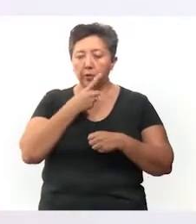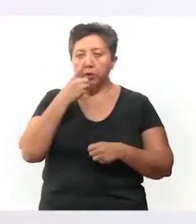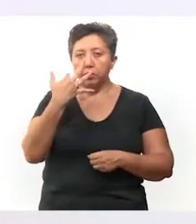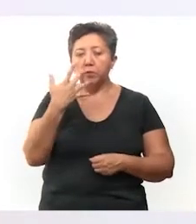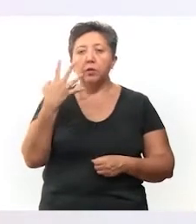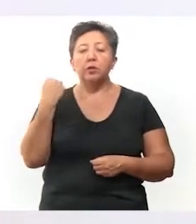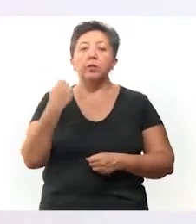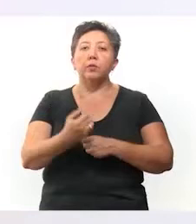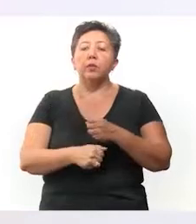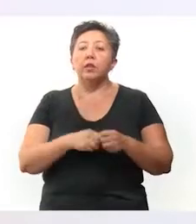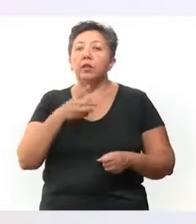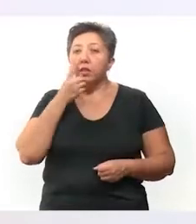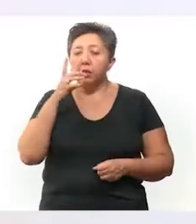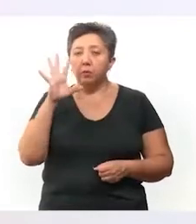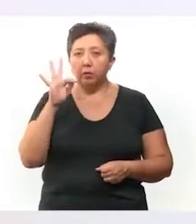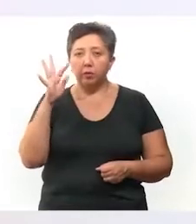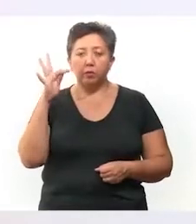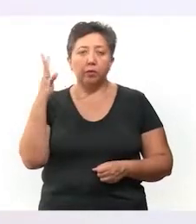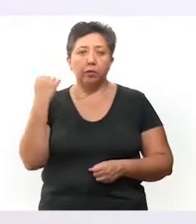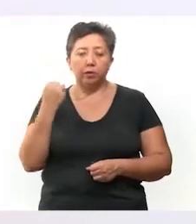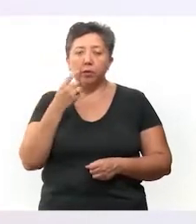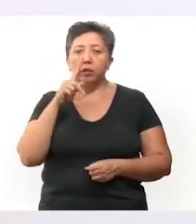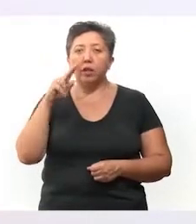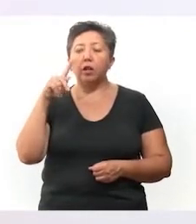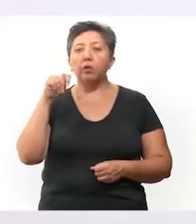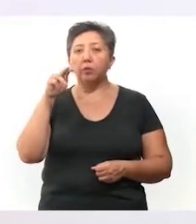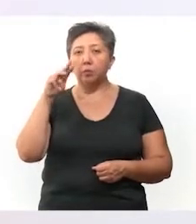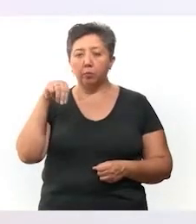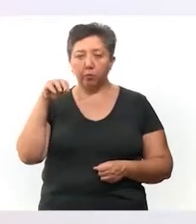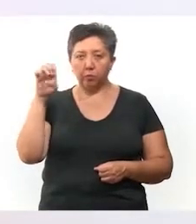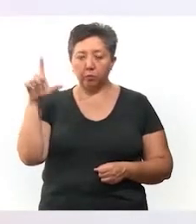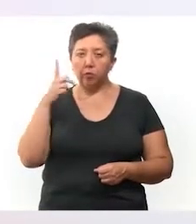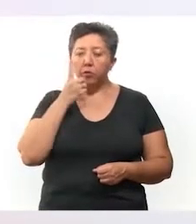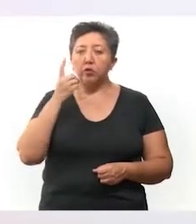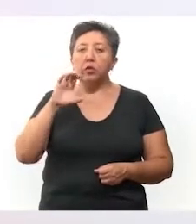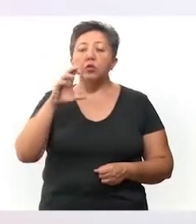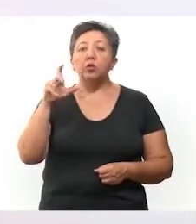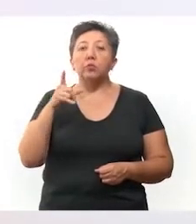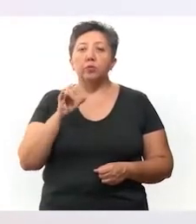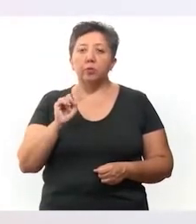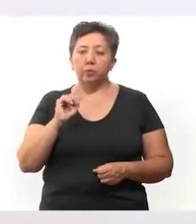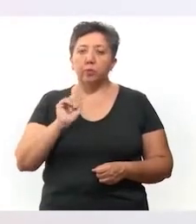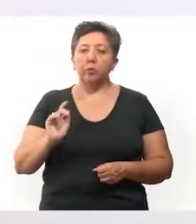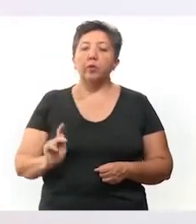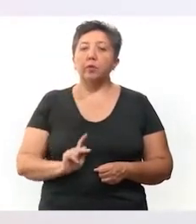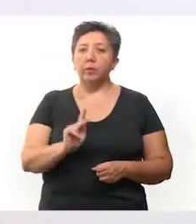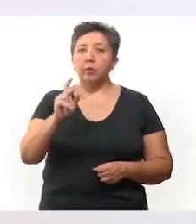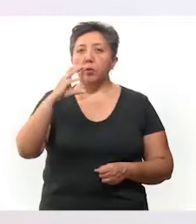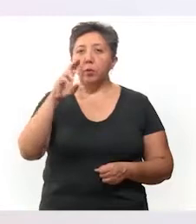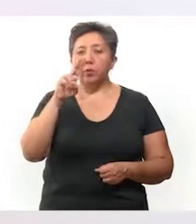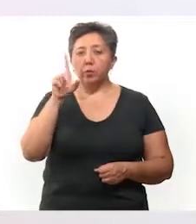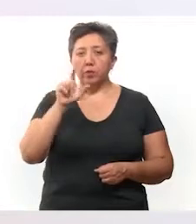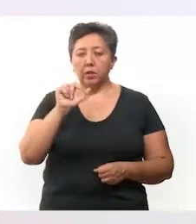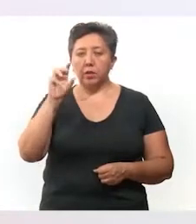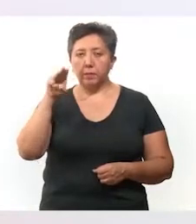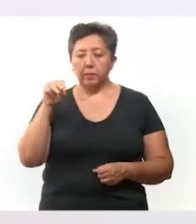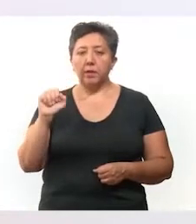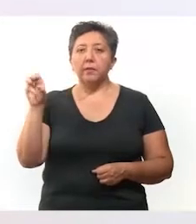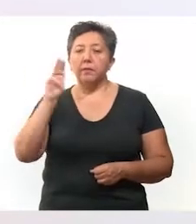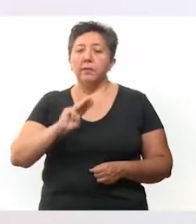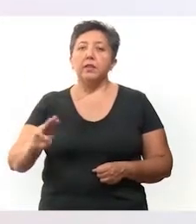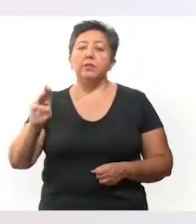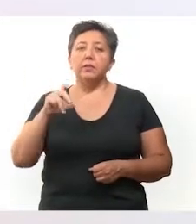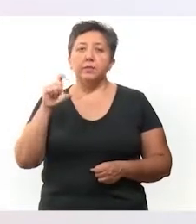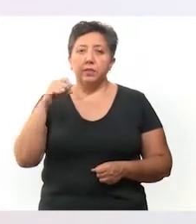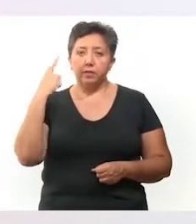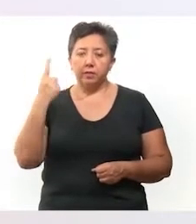50 a 59 y de 40 a 49 años en Calotmul, Cantamayec, Chicxulub Pueblo, Chumayel y Cusamá. Miércoles